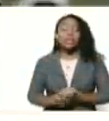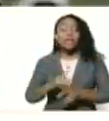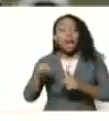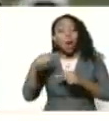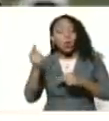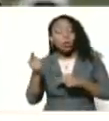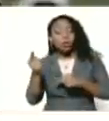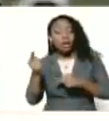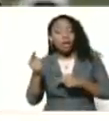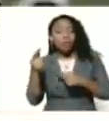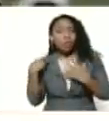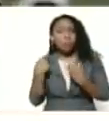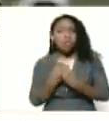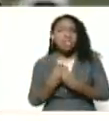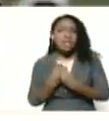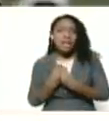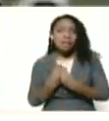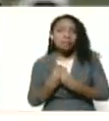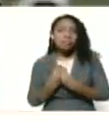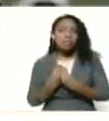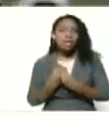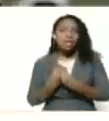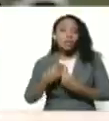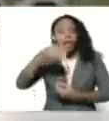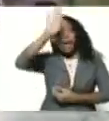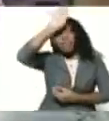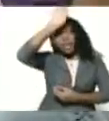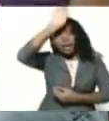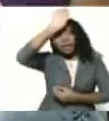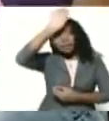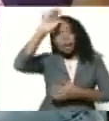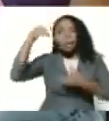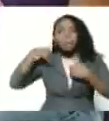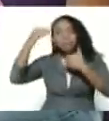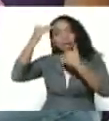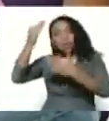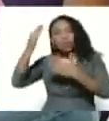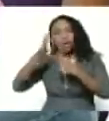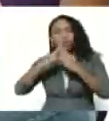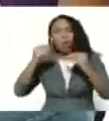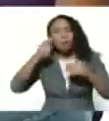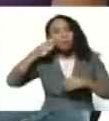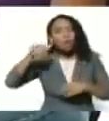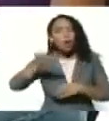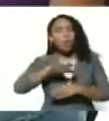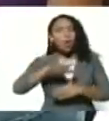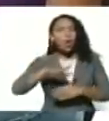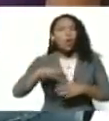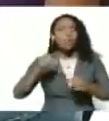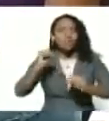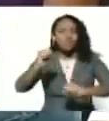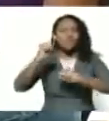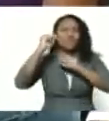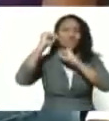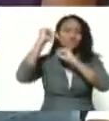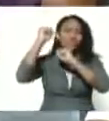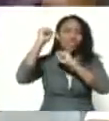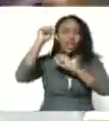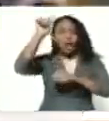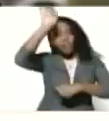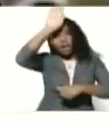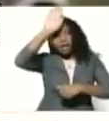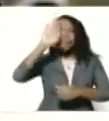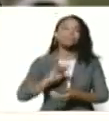compañera, de La Vega. Mi saludo a todo el pueblo aguerrido, heroico, combativo y victorioso de La